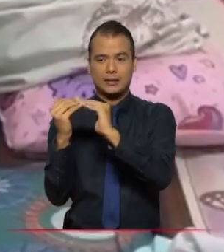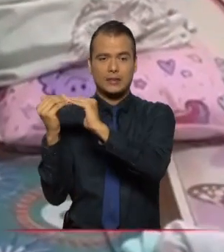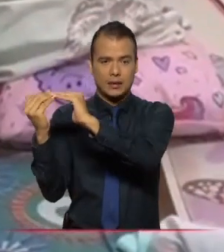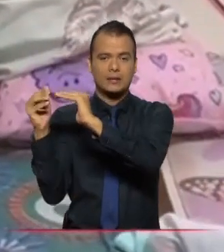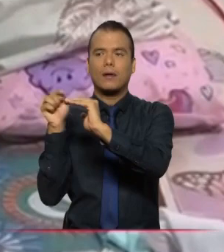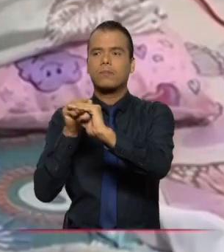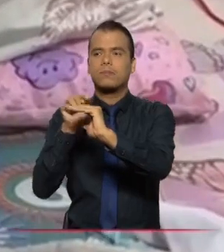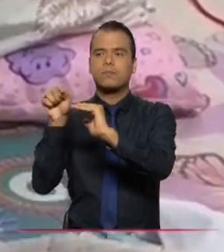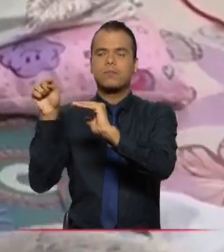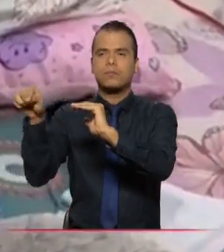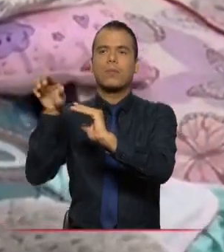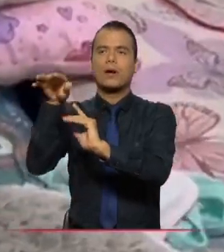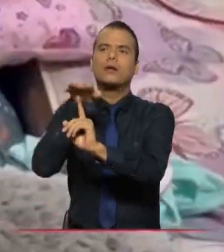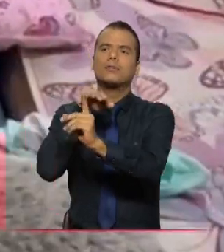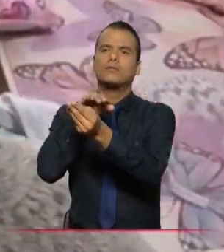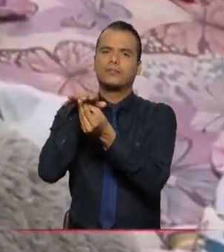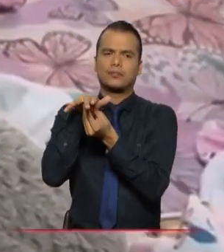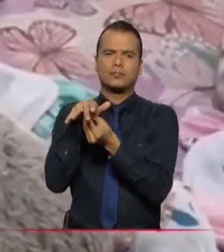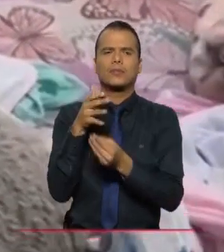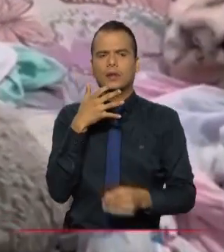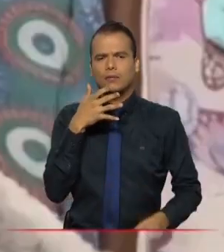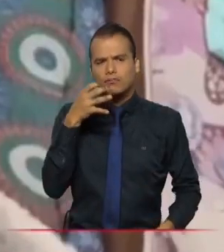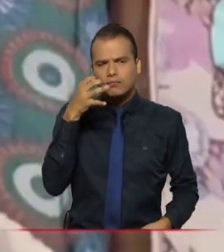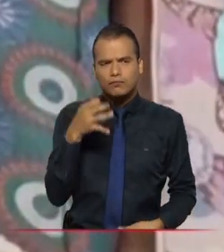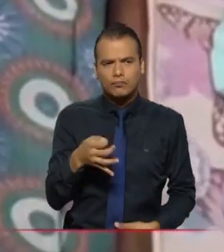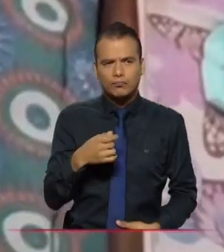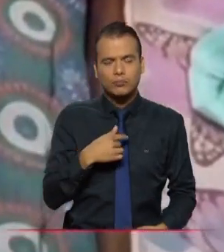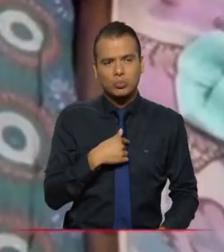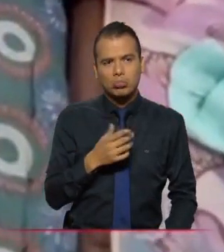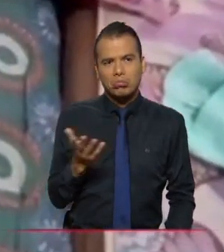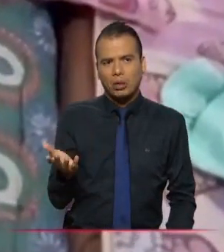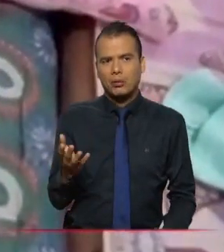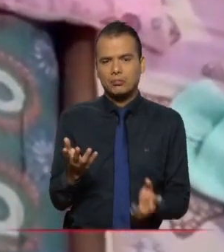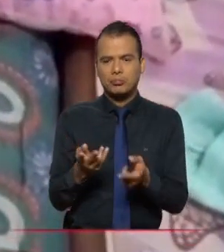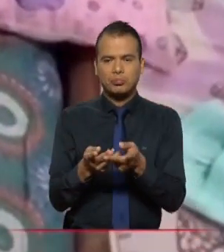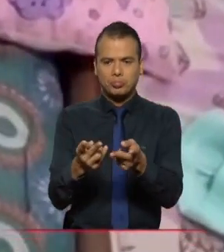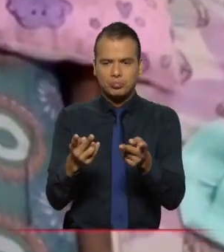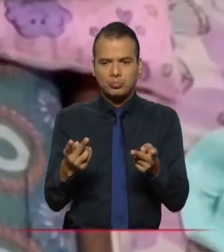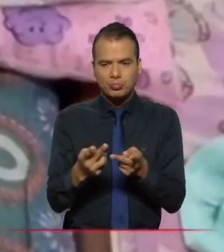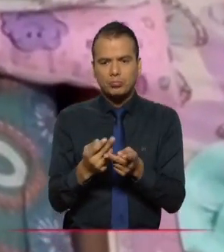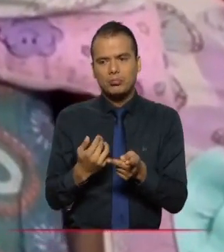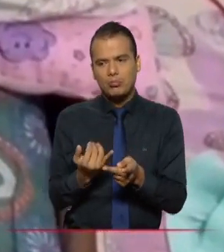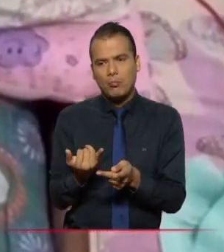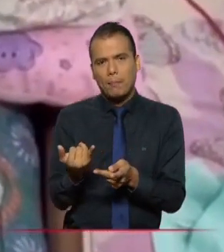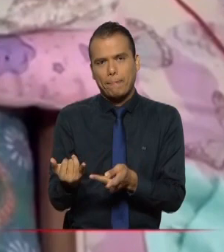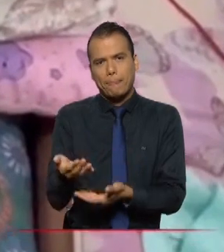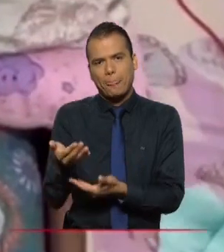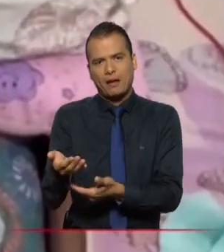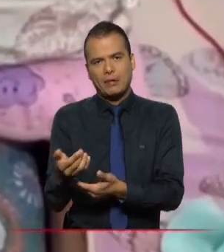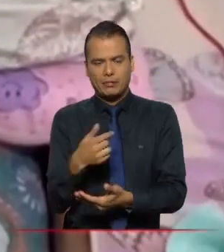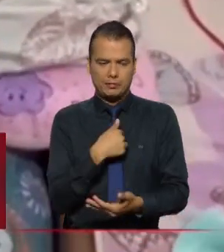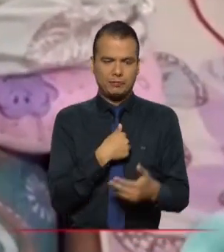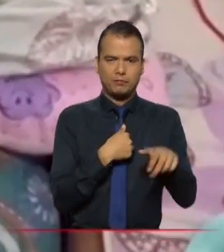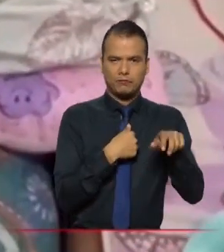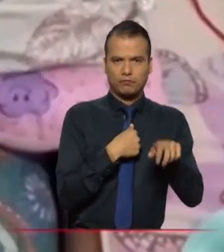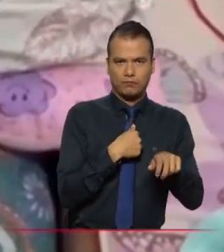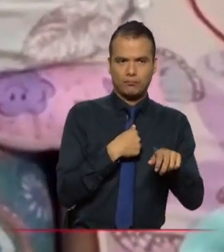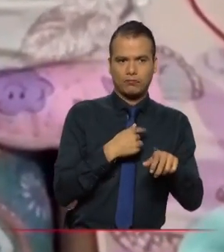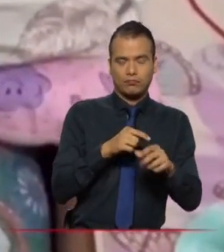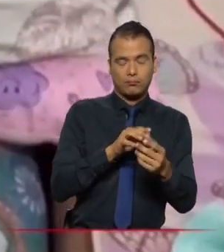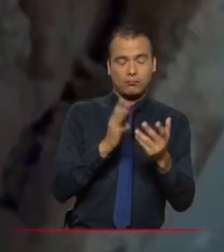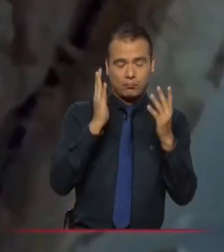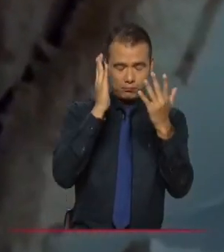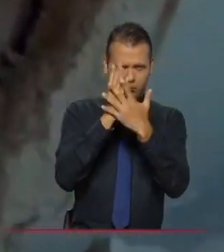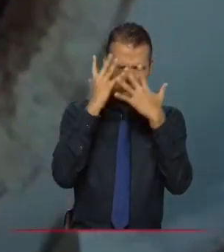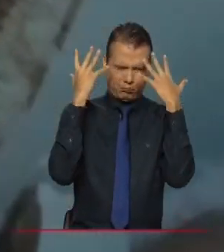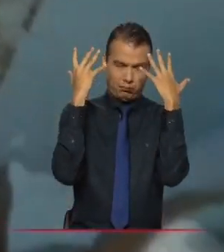Yo estaba en esa parte y mi niña de un mesecito estaba aquí en este lado. Gracias a Dios no nos pasó nada. Queremos que eso de